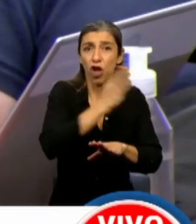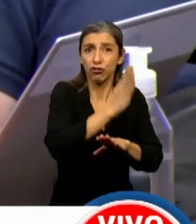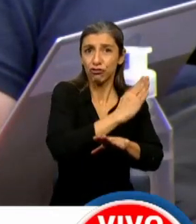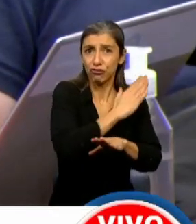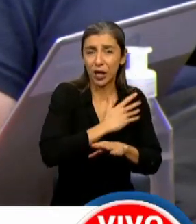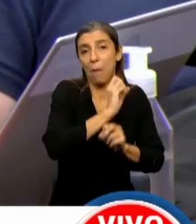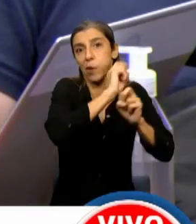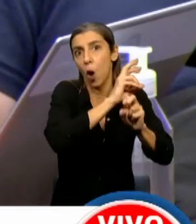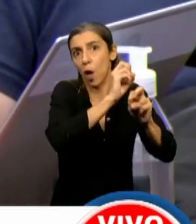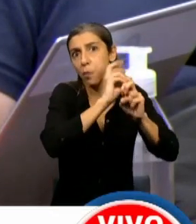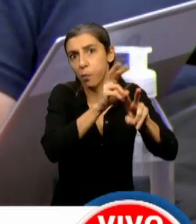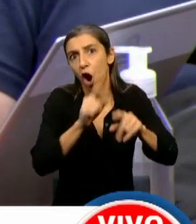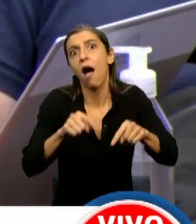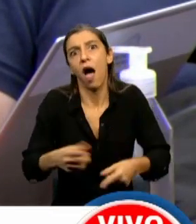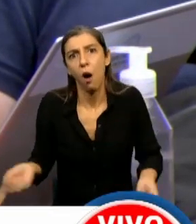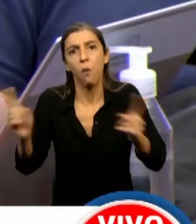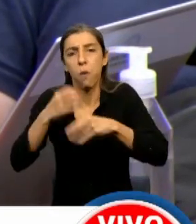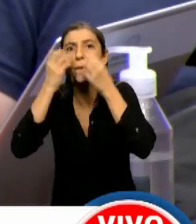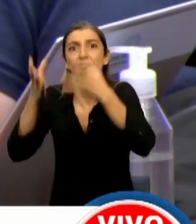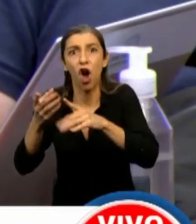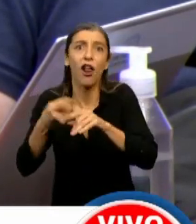económicas. Y eso es lo que estamos haciendo.